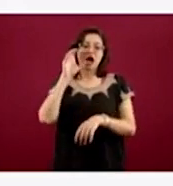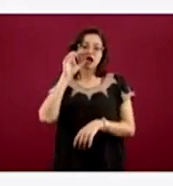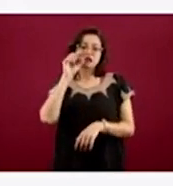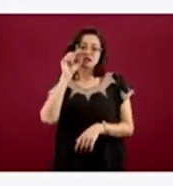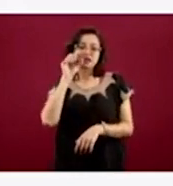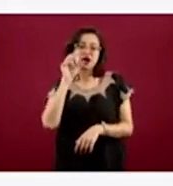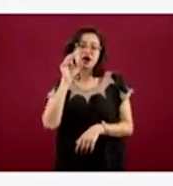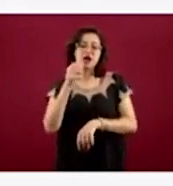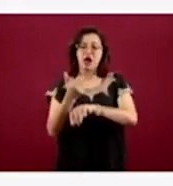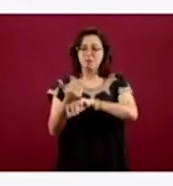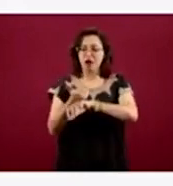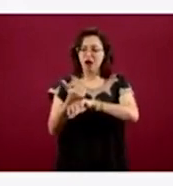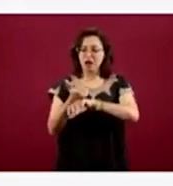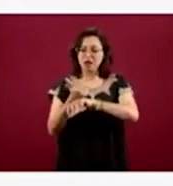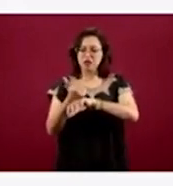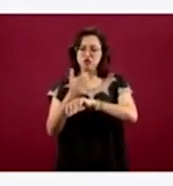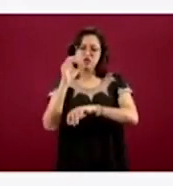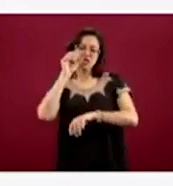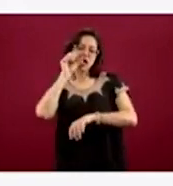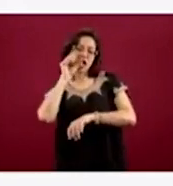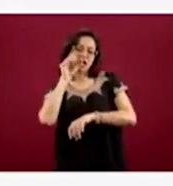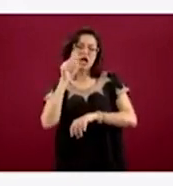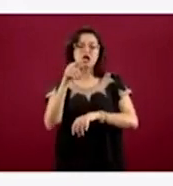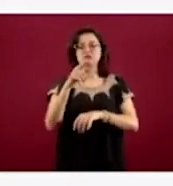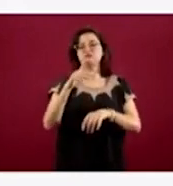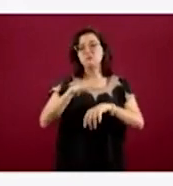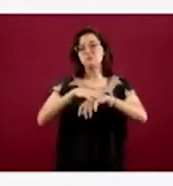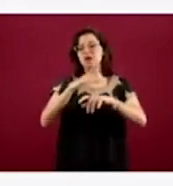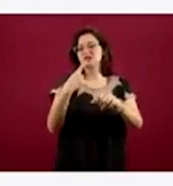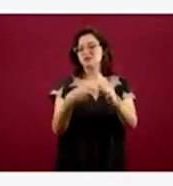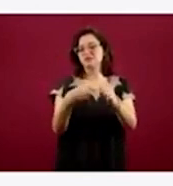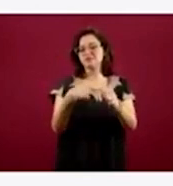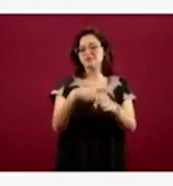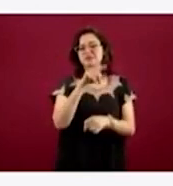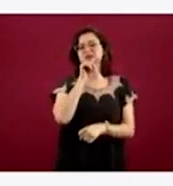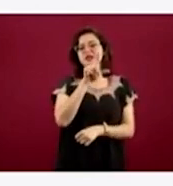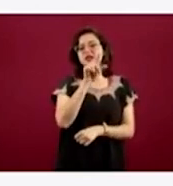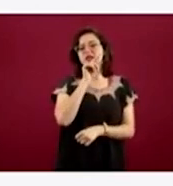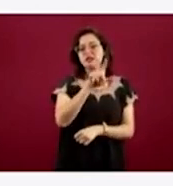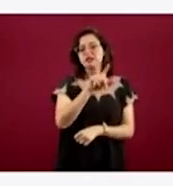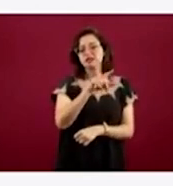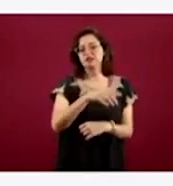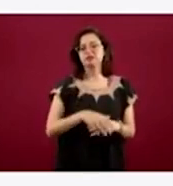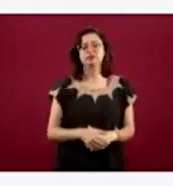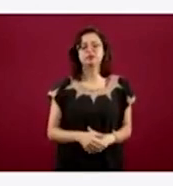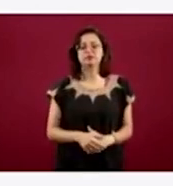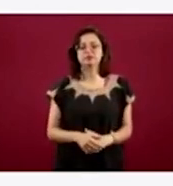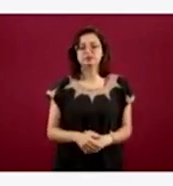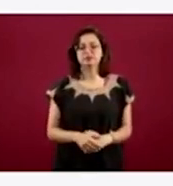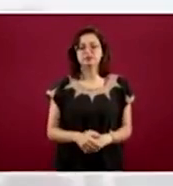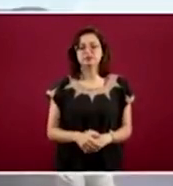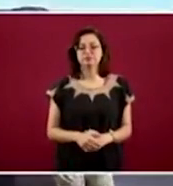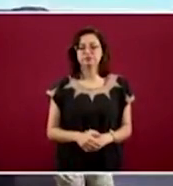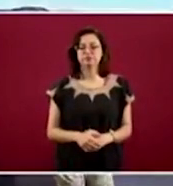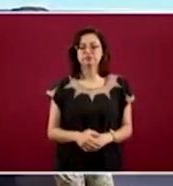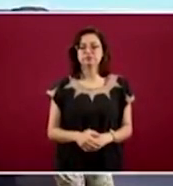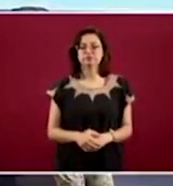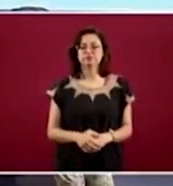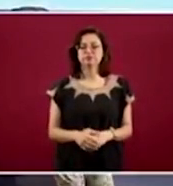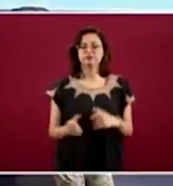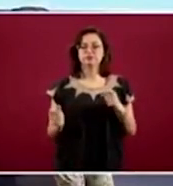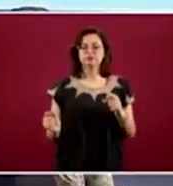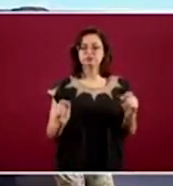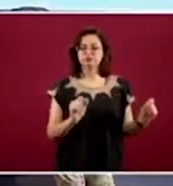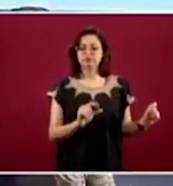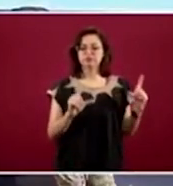igualmente representan una mayor carga de enfermedad el estado de jalisco en la siguiente vamos a ver la